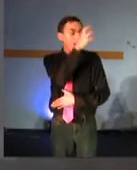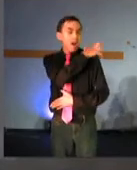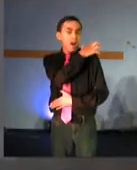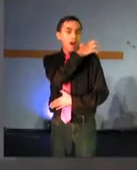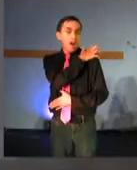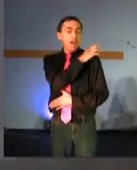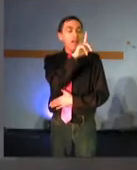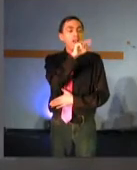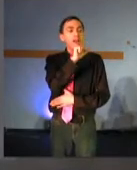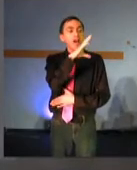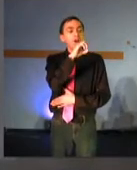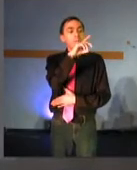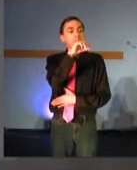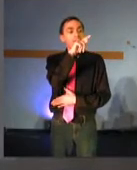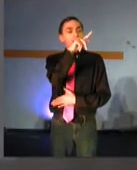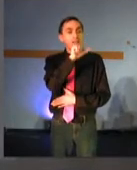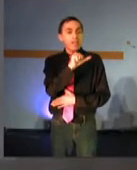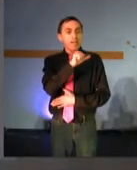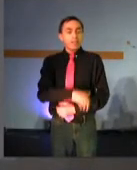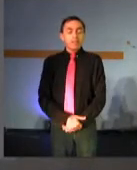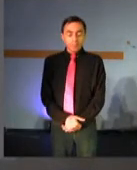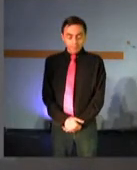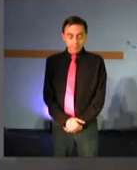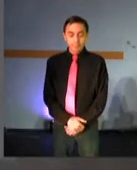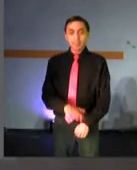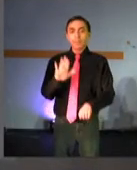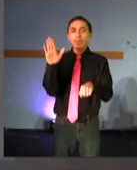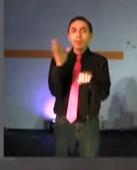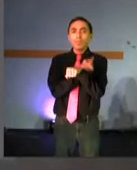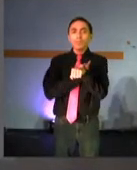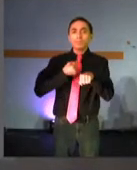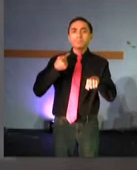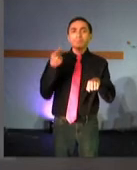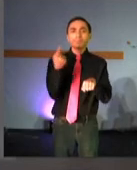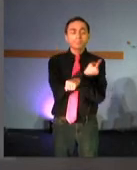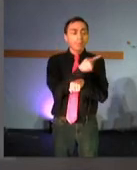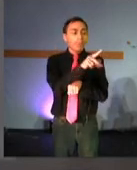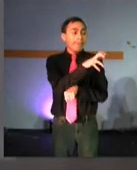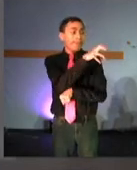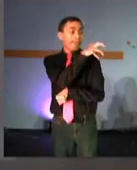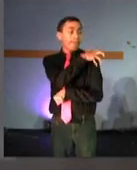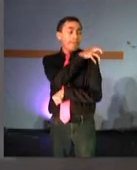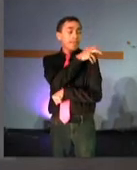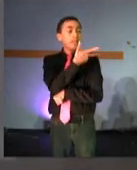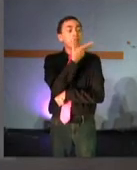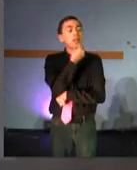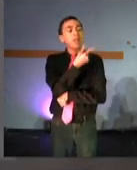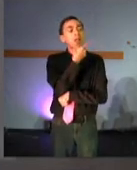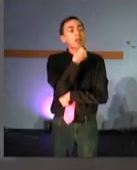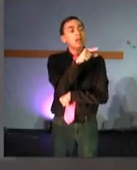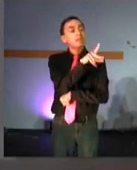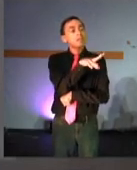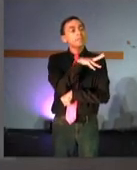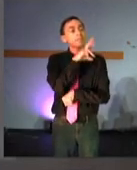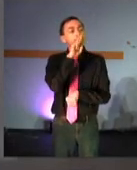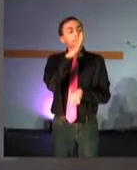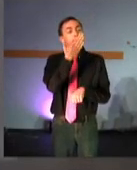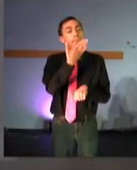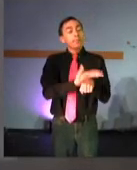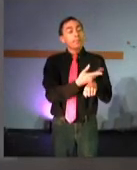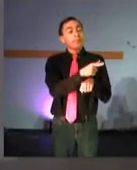realidad. Y porque el general que estaba al frente de esa